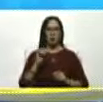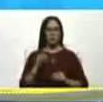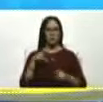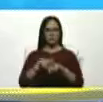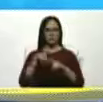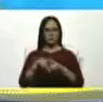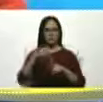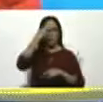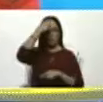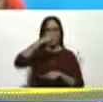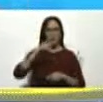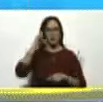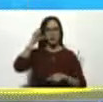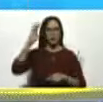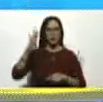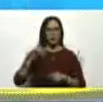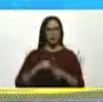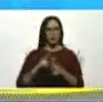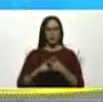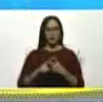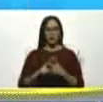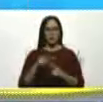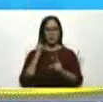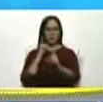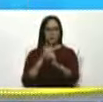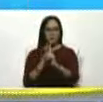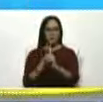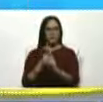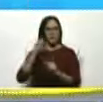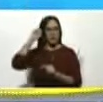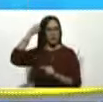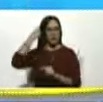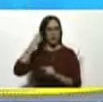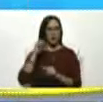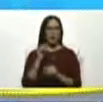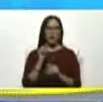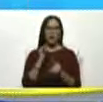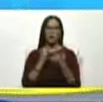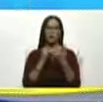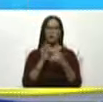Y entonces le puso un reto, un ultimátum. ¿Se acuerdan los ultimátum?